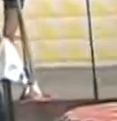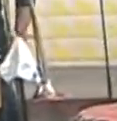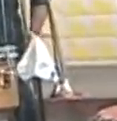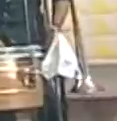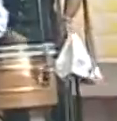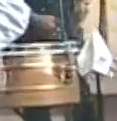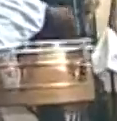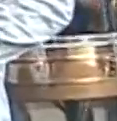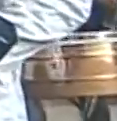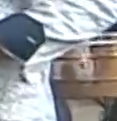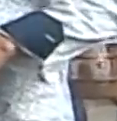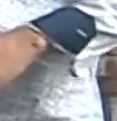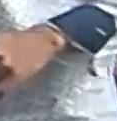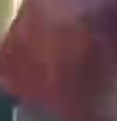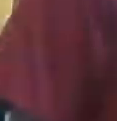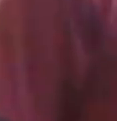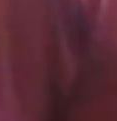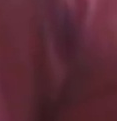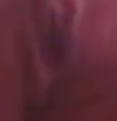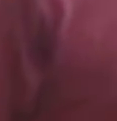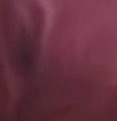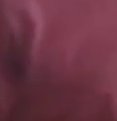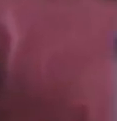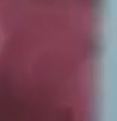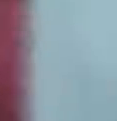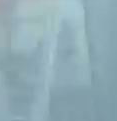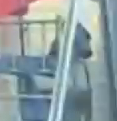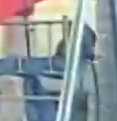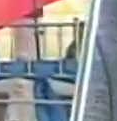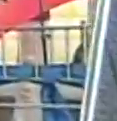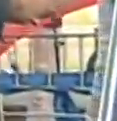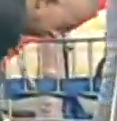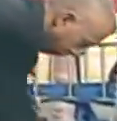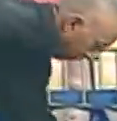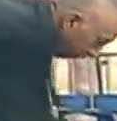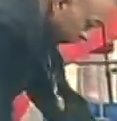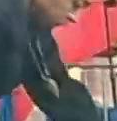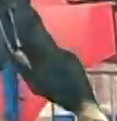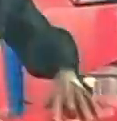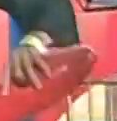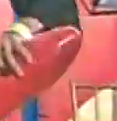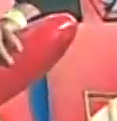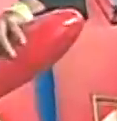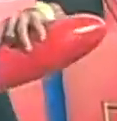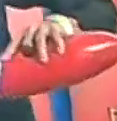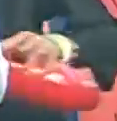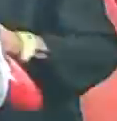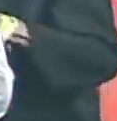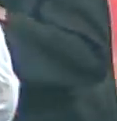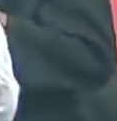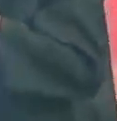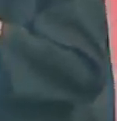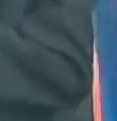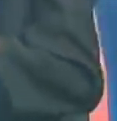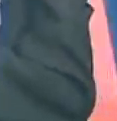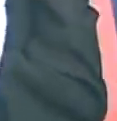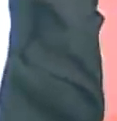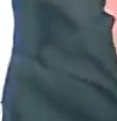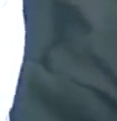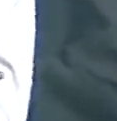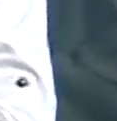piragua, la piragua. Dos en bogas con la piel color